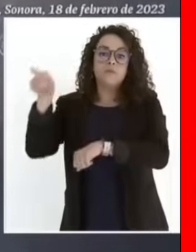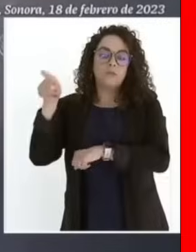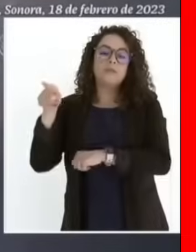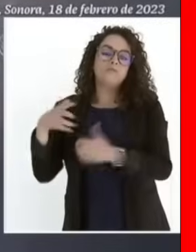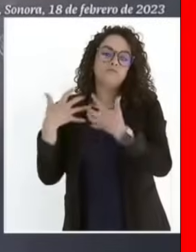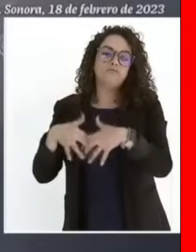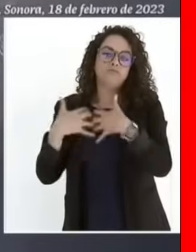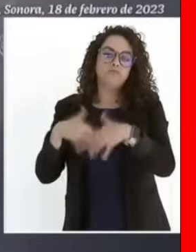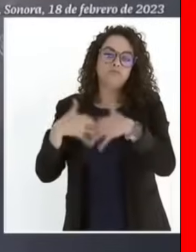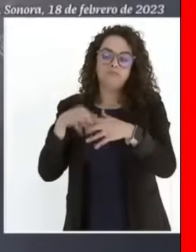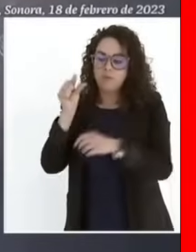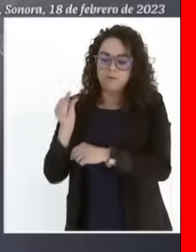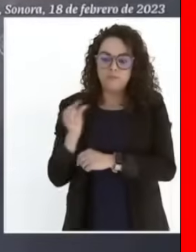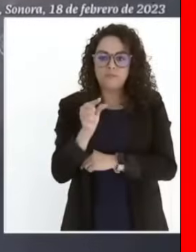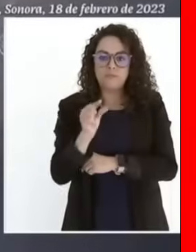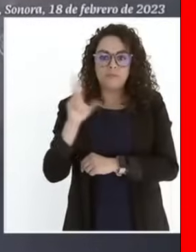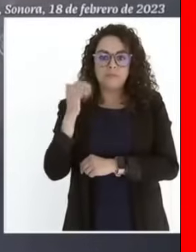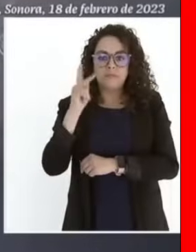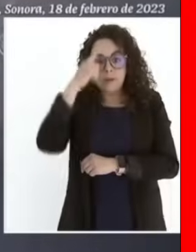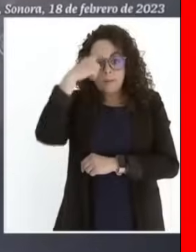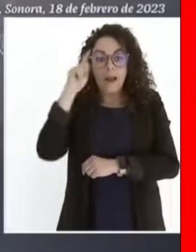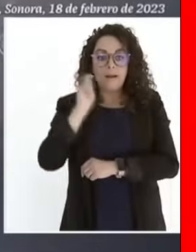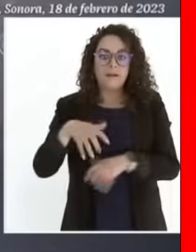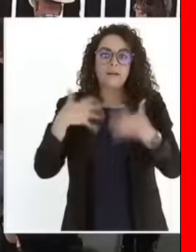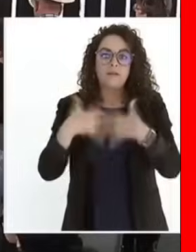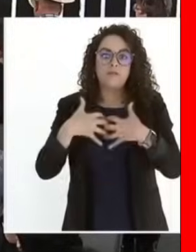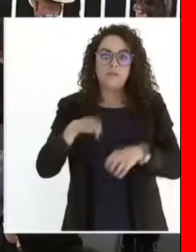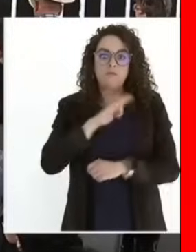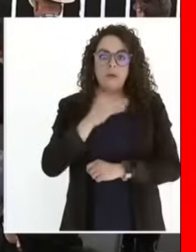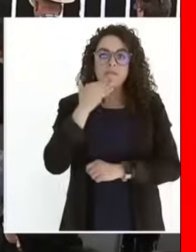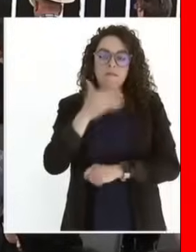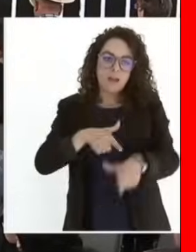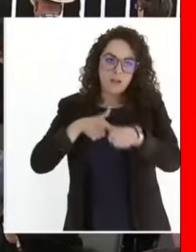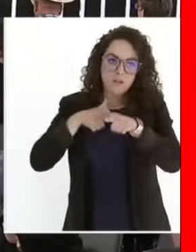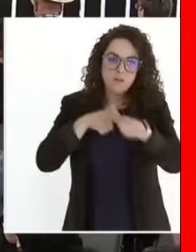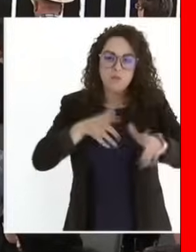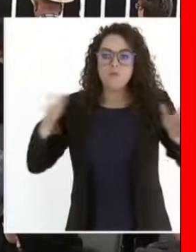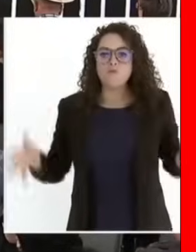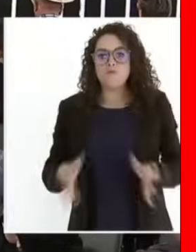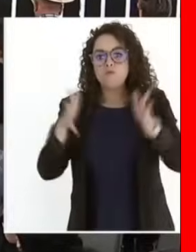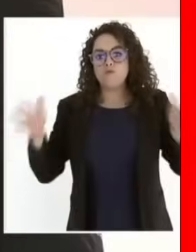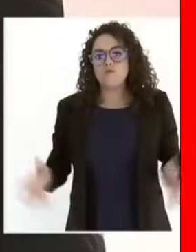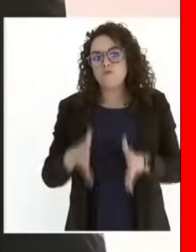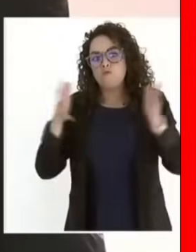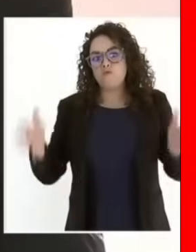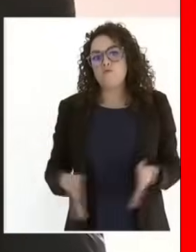se complementan con todo el desarrollo industrial que se quiere en Sonora